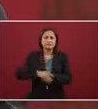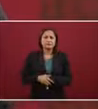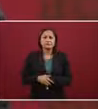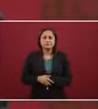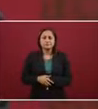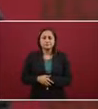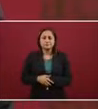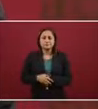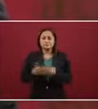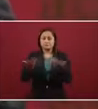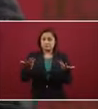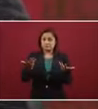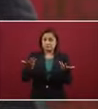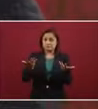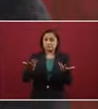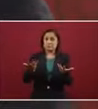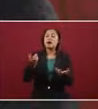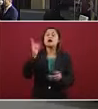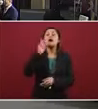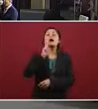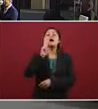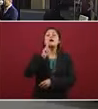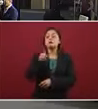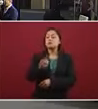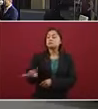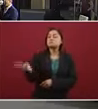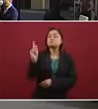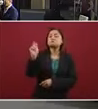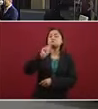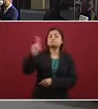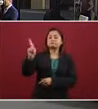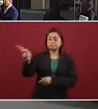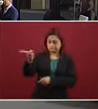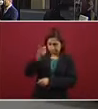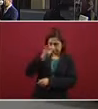A ver que me digan los expertos si no es cierto.